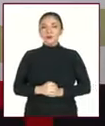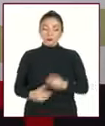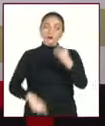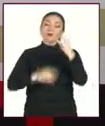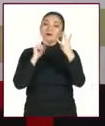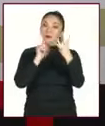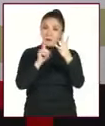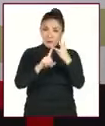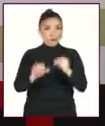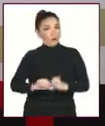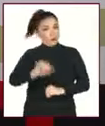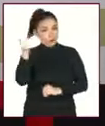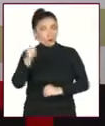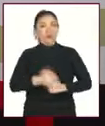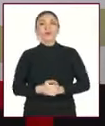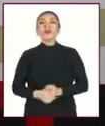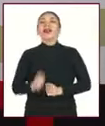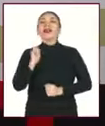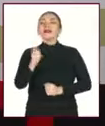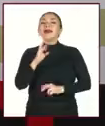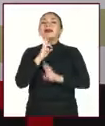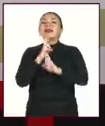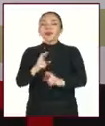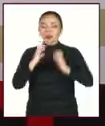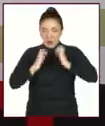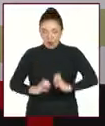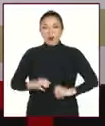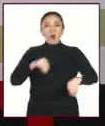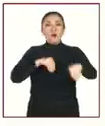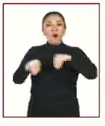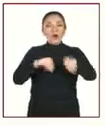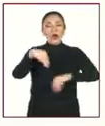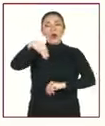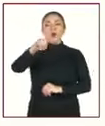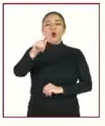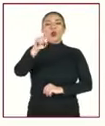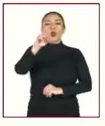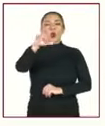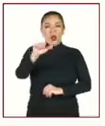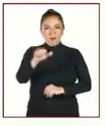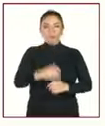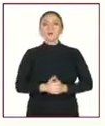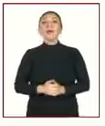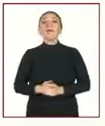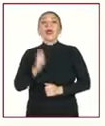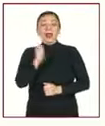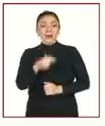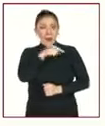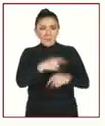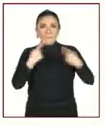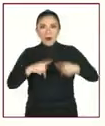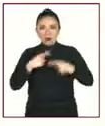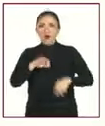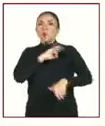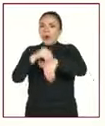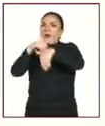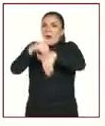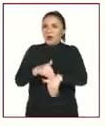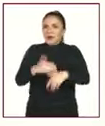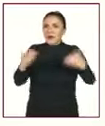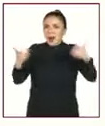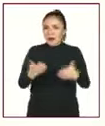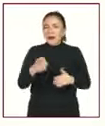la escala, que es la respuesta motora. Aquí la persona obedece órdenes